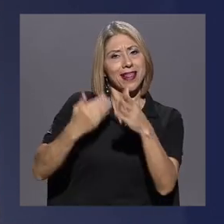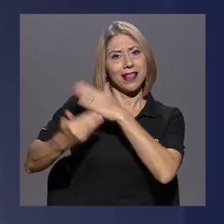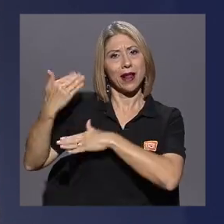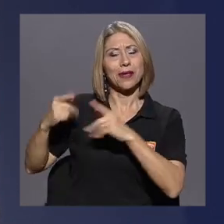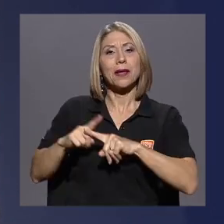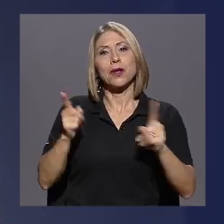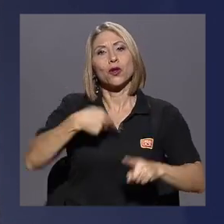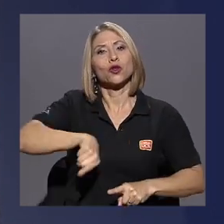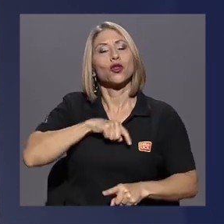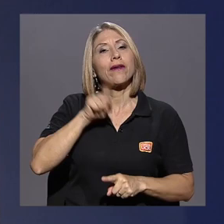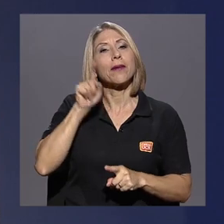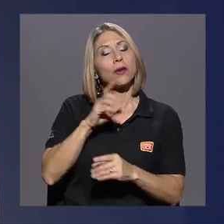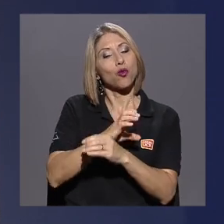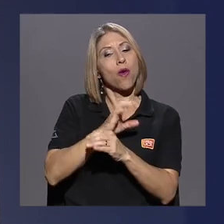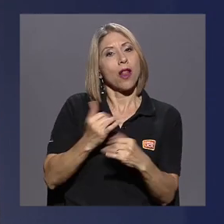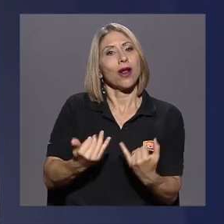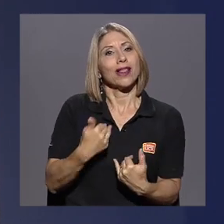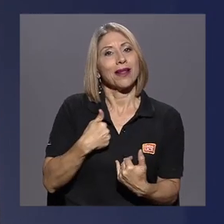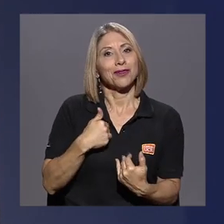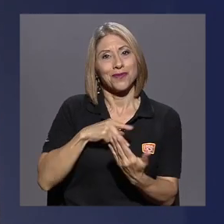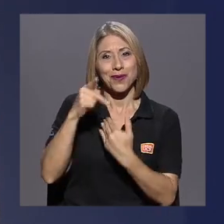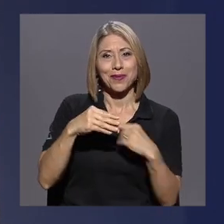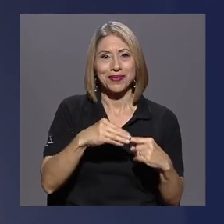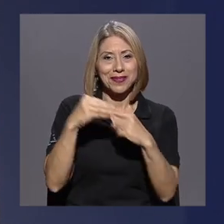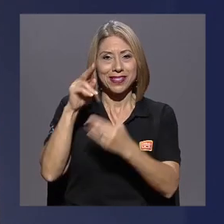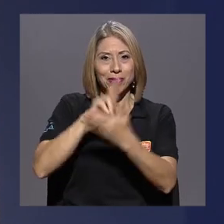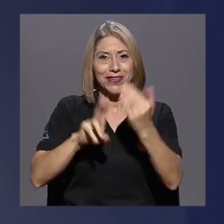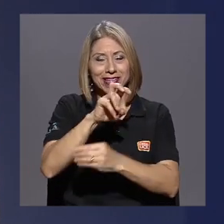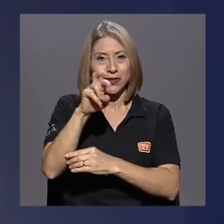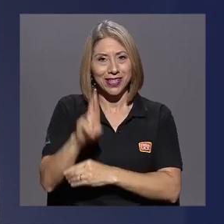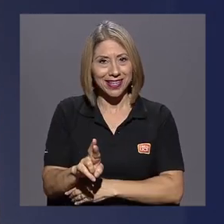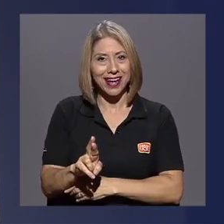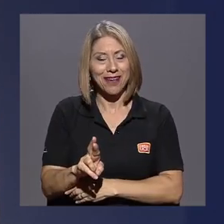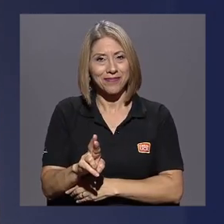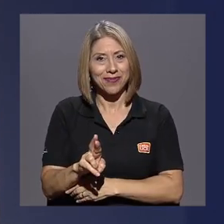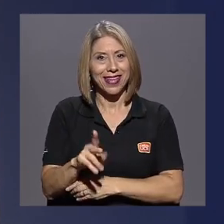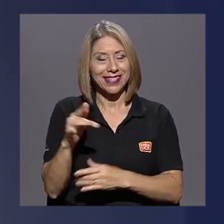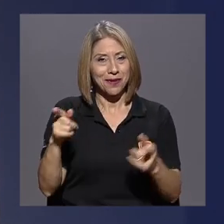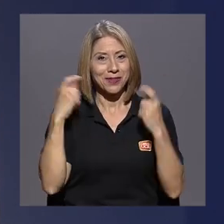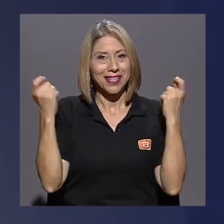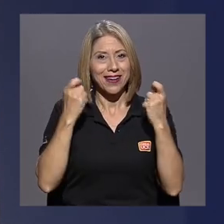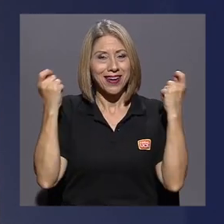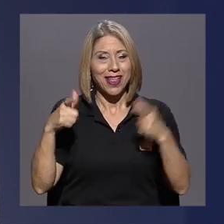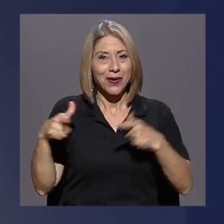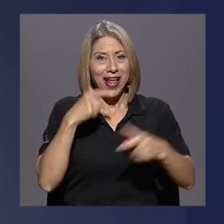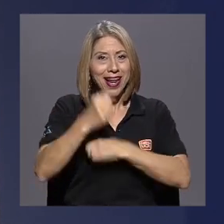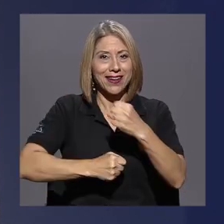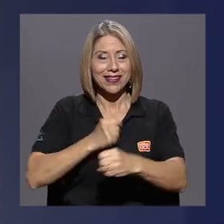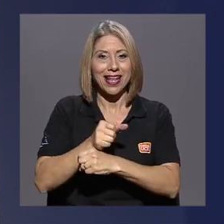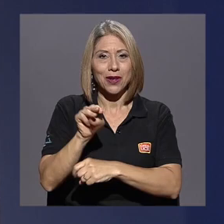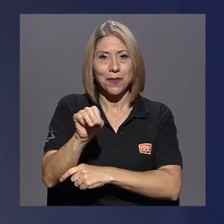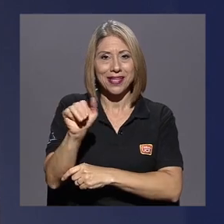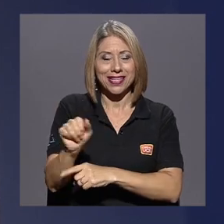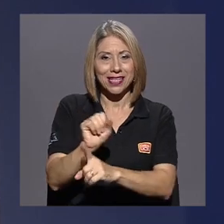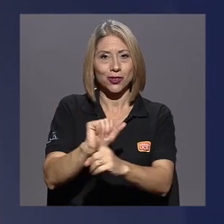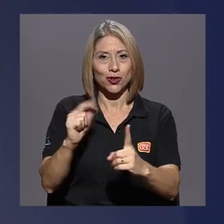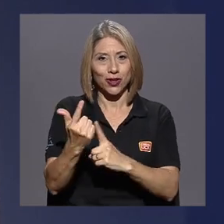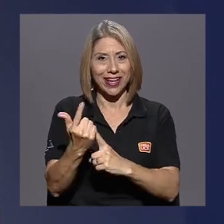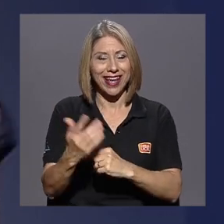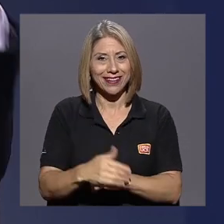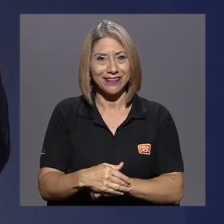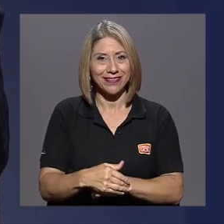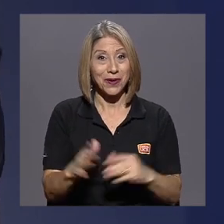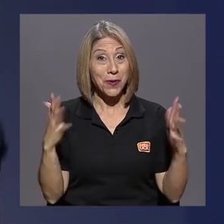supuesto deberíamos de velar por lo que tenemos. Estamos en Especiales Universidad de Costa Rica. Estamos celebrando el aniversario de la maestría en